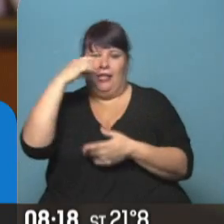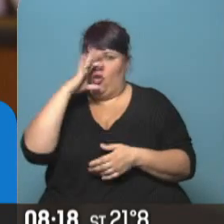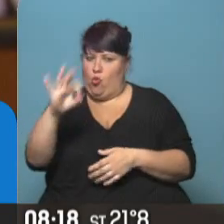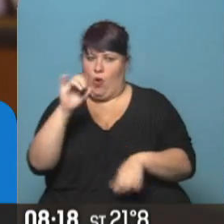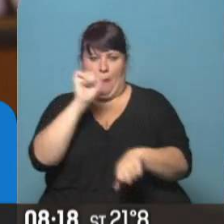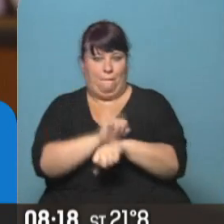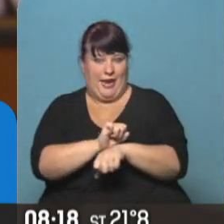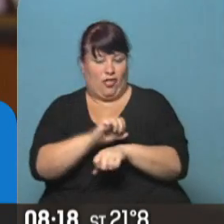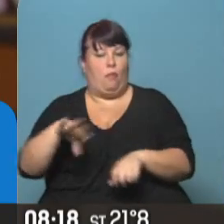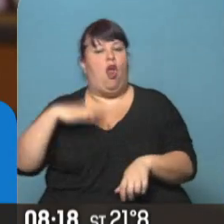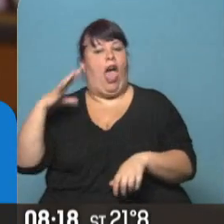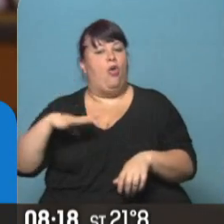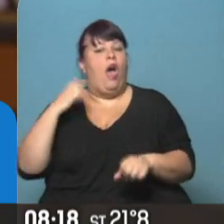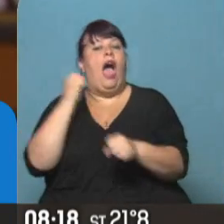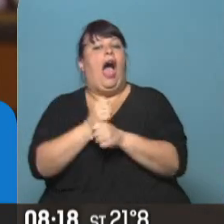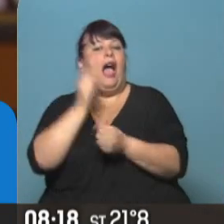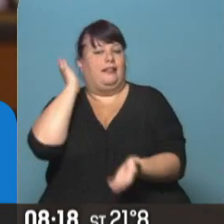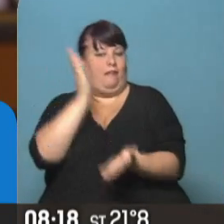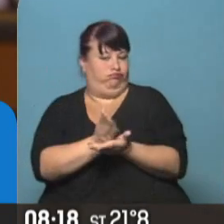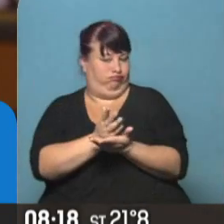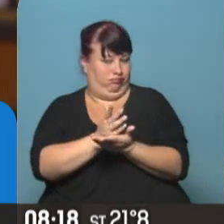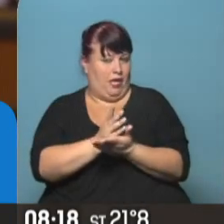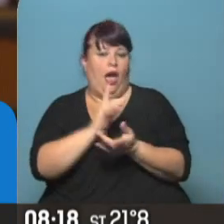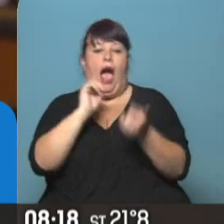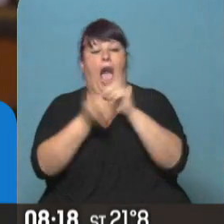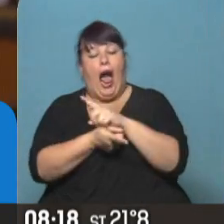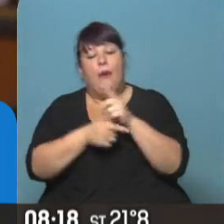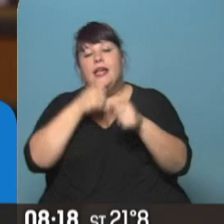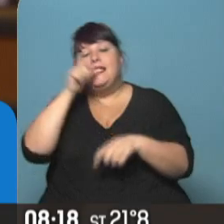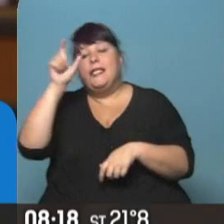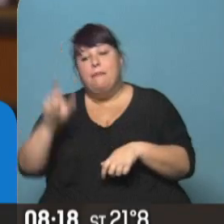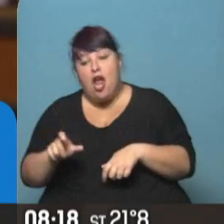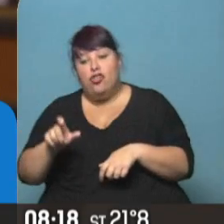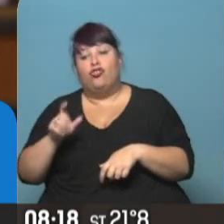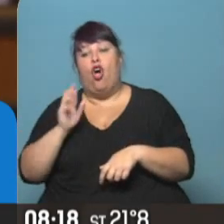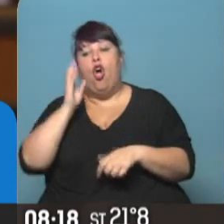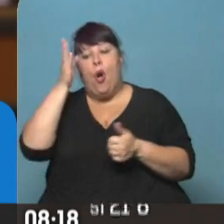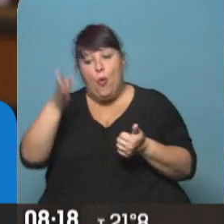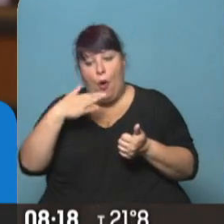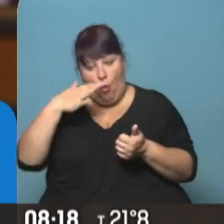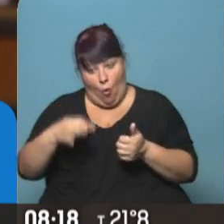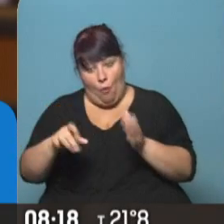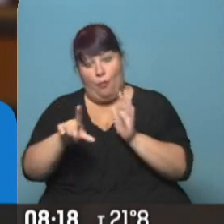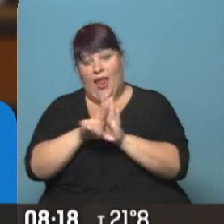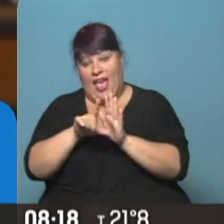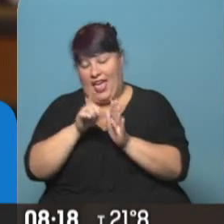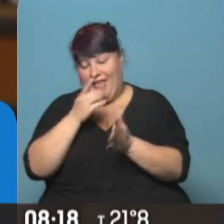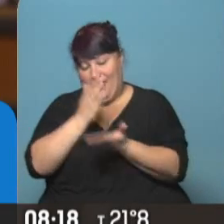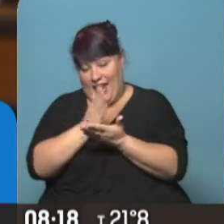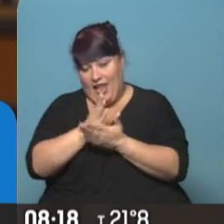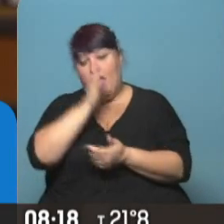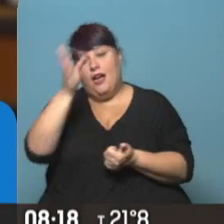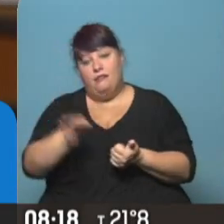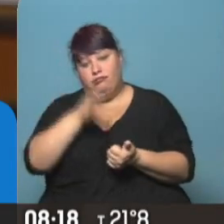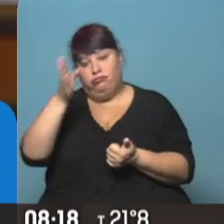detenidos de manera preventiva hasta que no había una condena sino que en la medida que la persona se sometía a derecho como se dice vulgarmente se